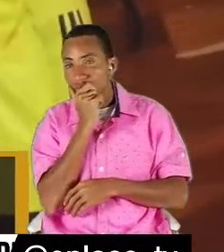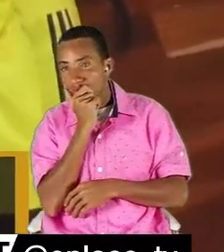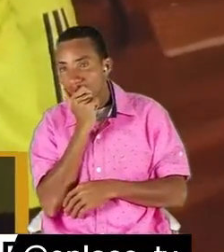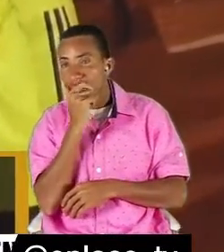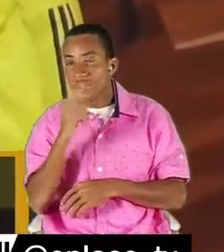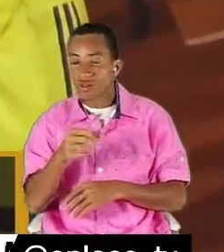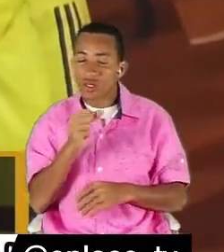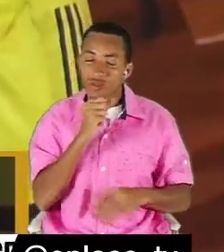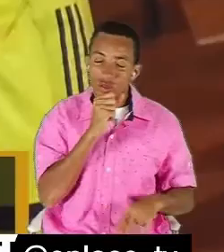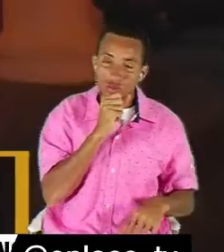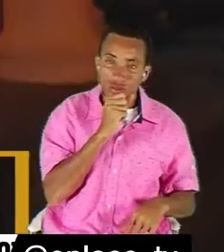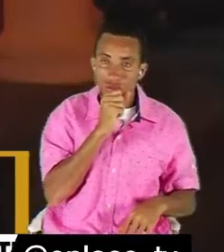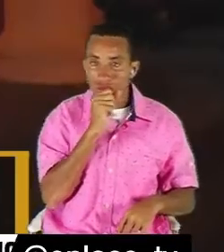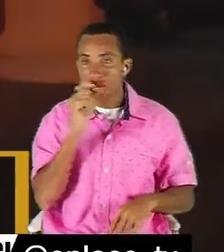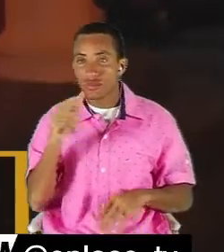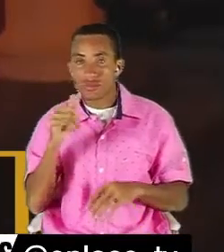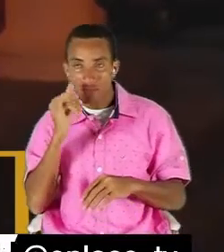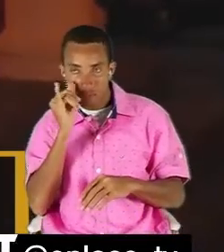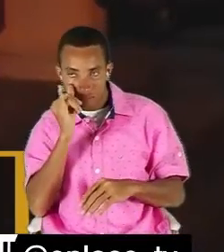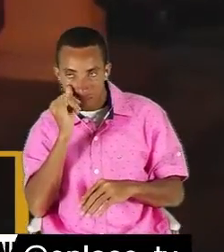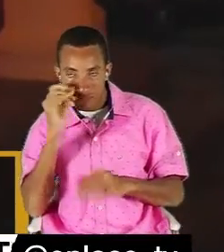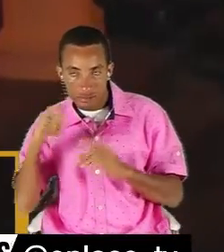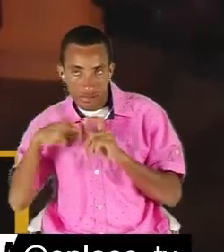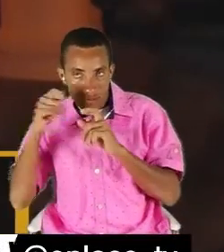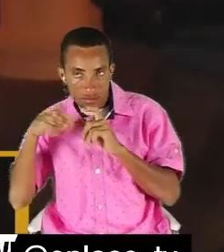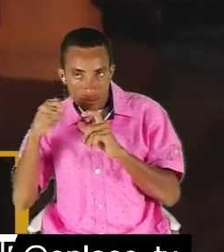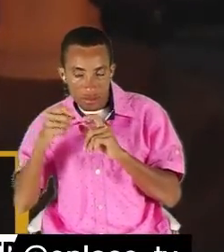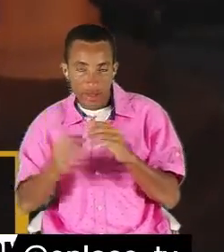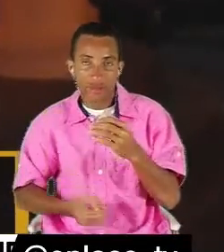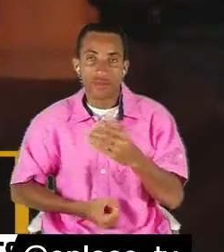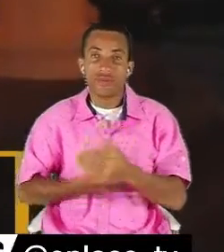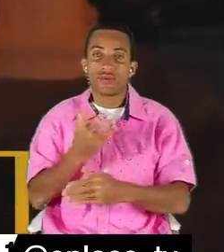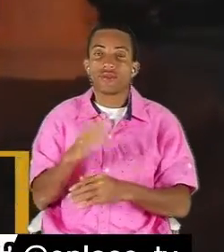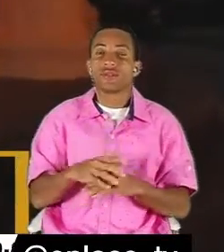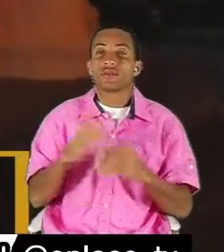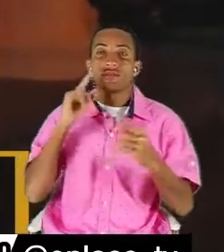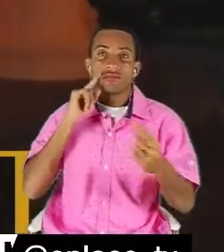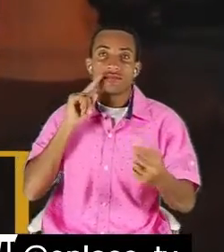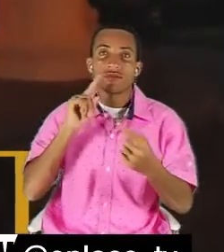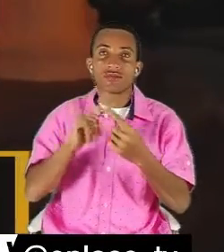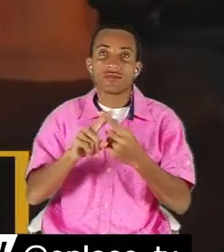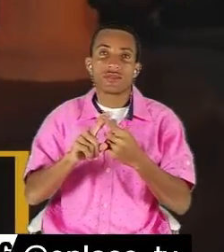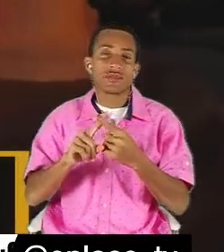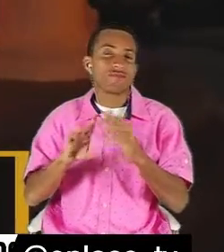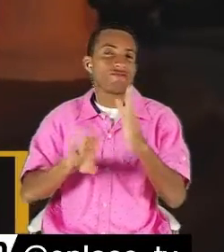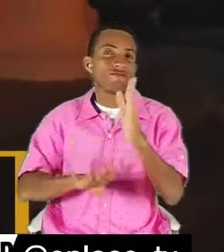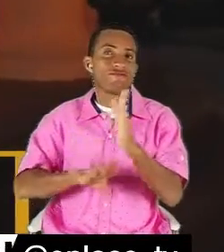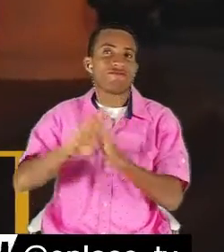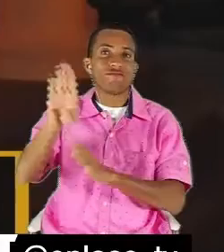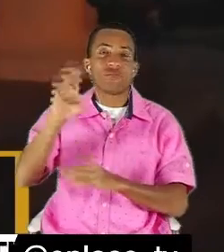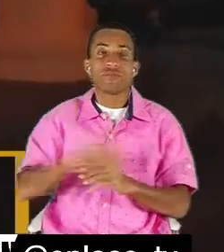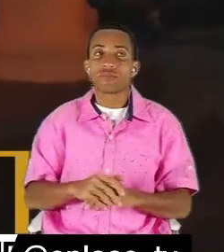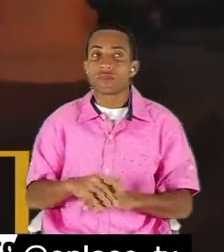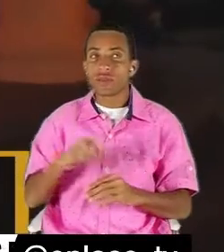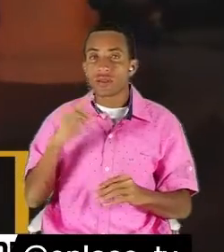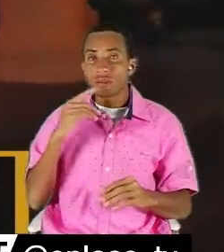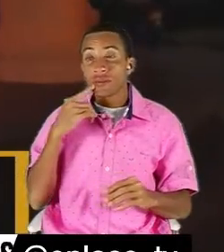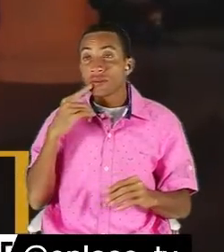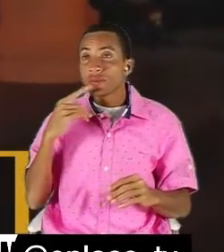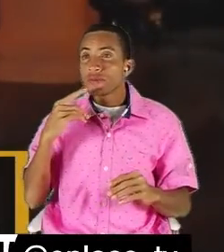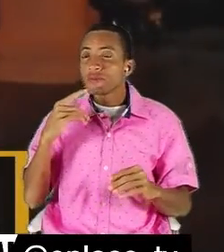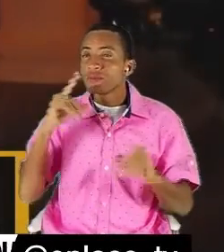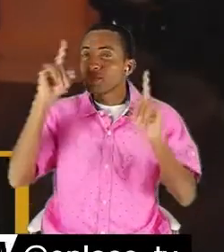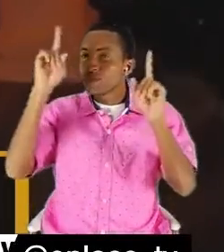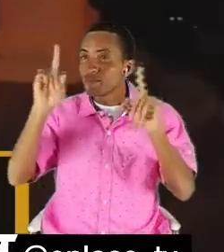y productores de televisión. Nuestro objetivo es llegar muy lejos y tomarnos los principales festivales de